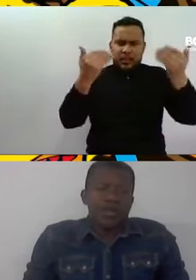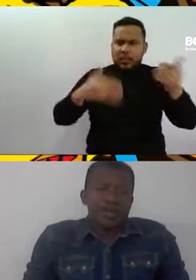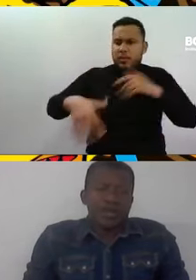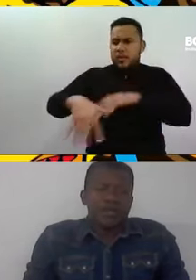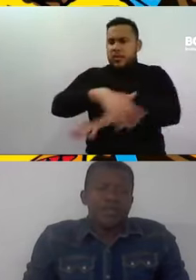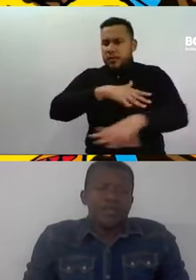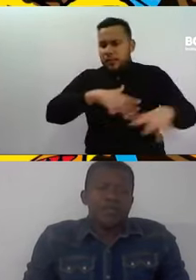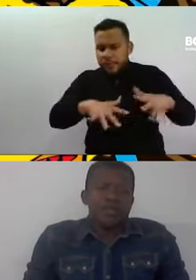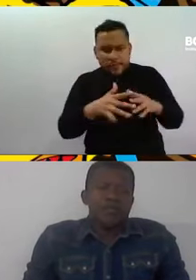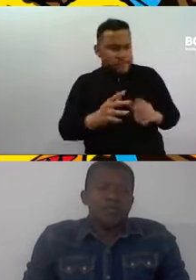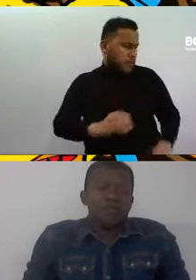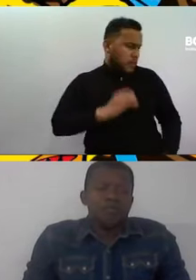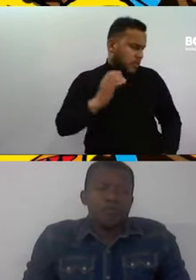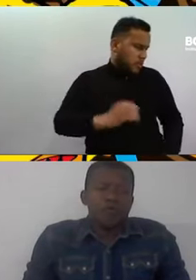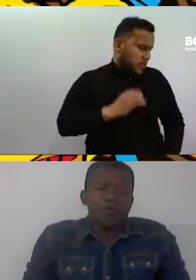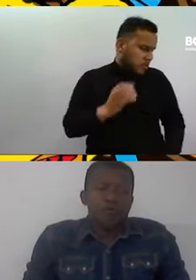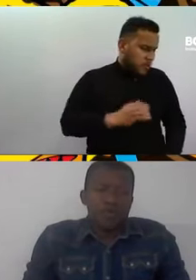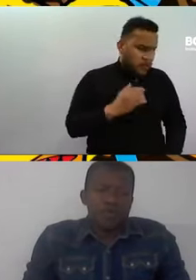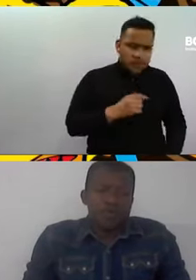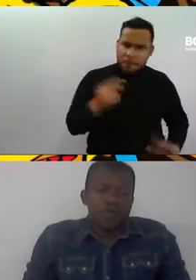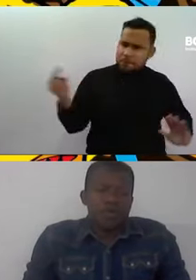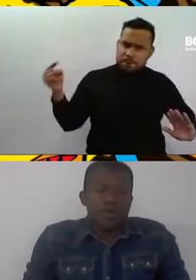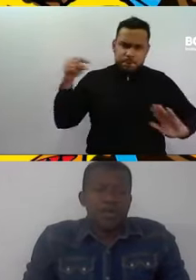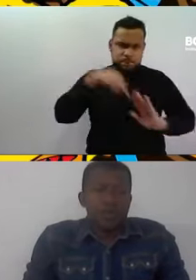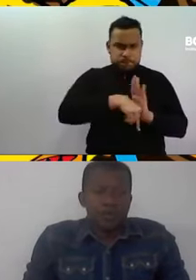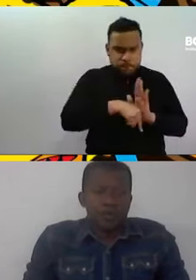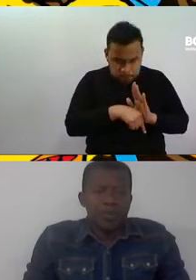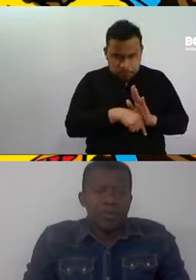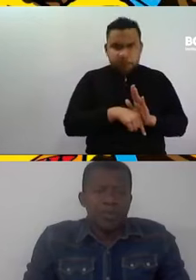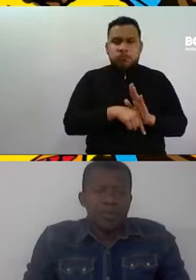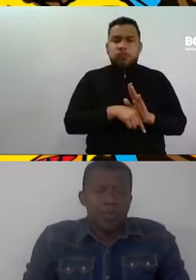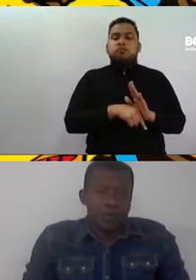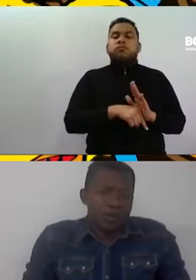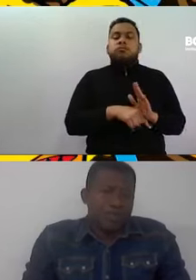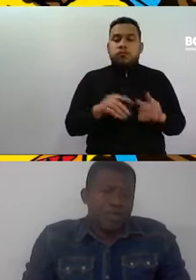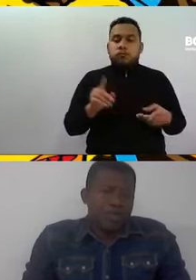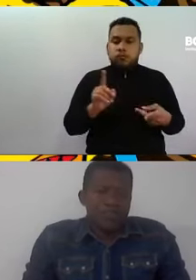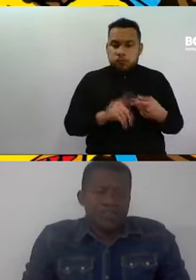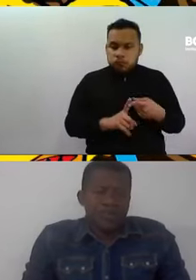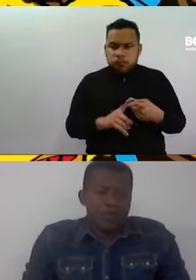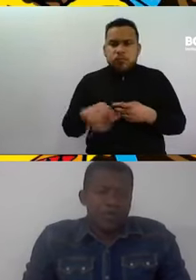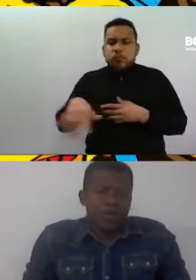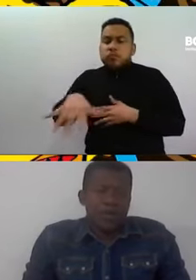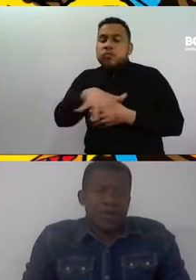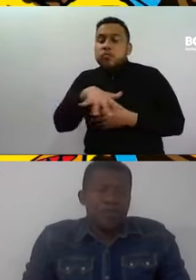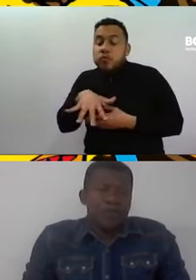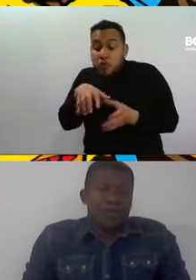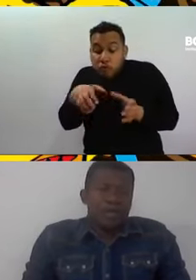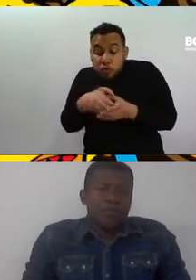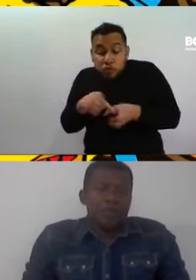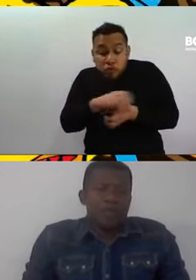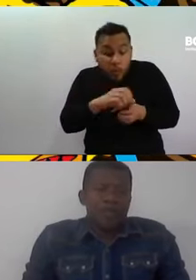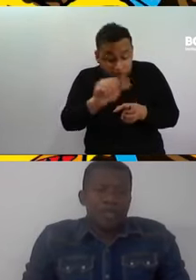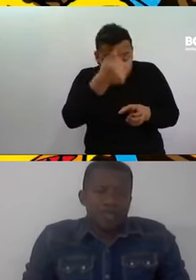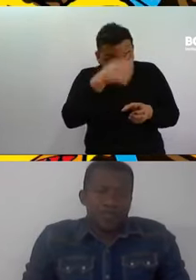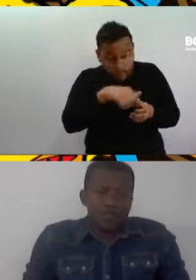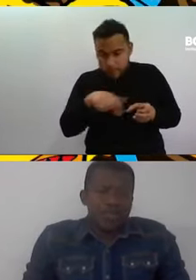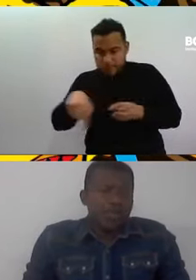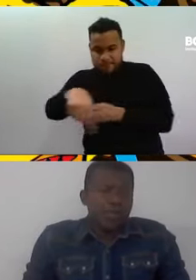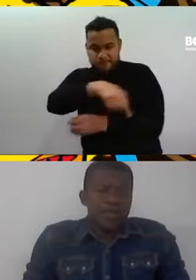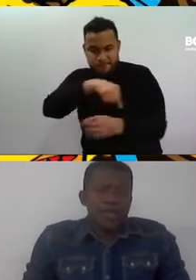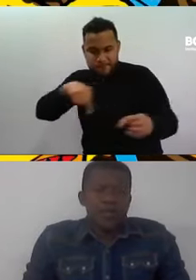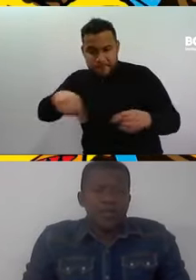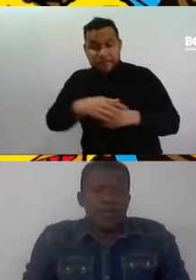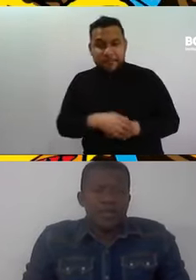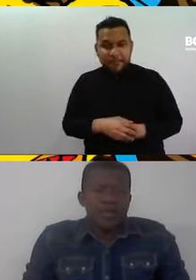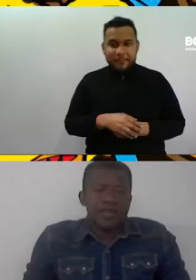tiene unas características muy profundas dentro de lo que es la urbe, porque bien sabemos que las primeras migraciones